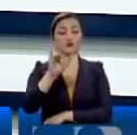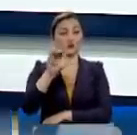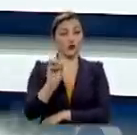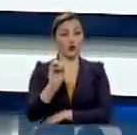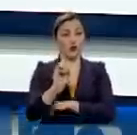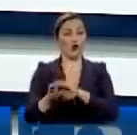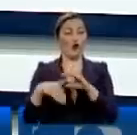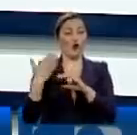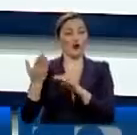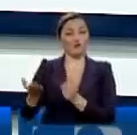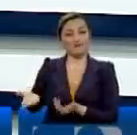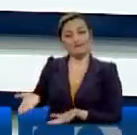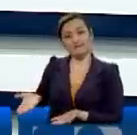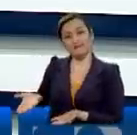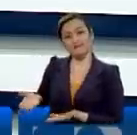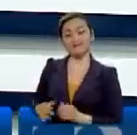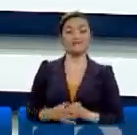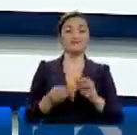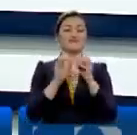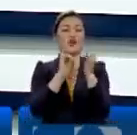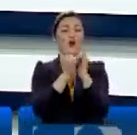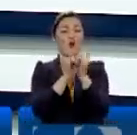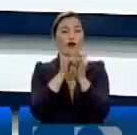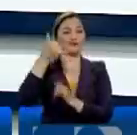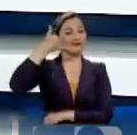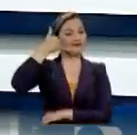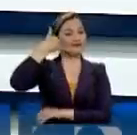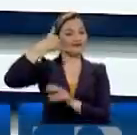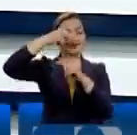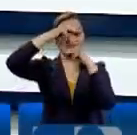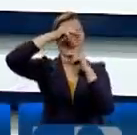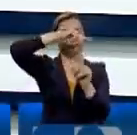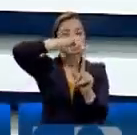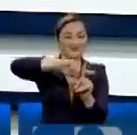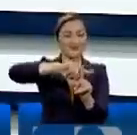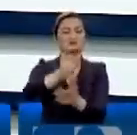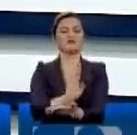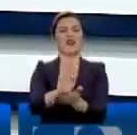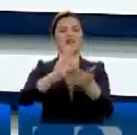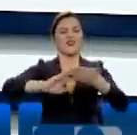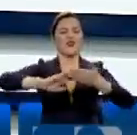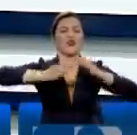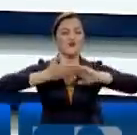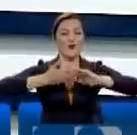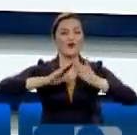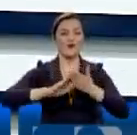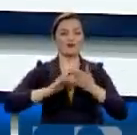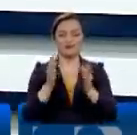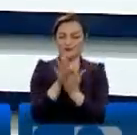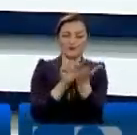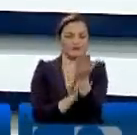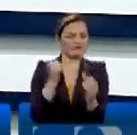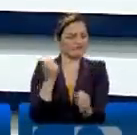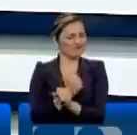de primera mano @teleamazonas.com y nuestro número telefónico. Noticias positivas también en los barrios, en las comunidades, generan todos estos